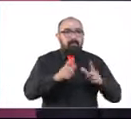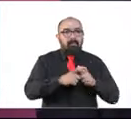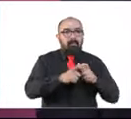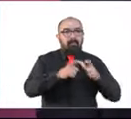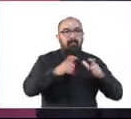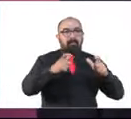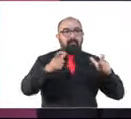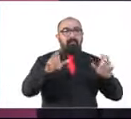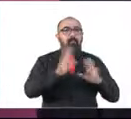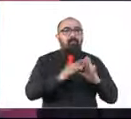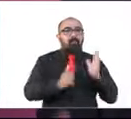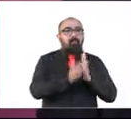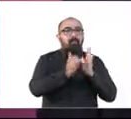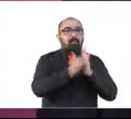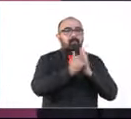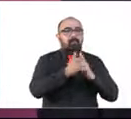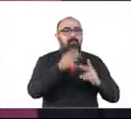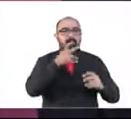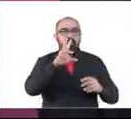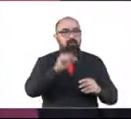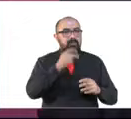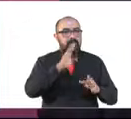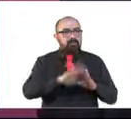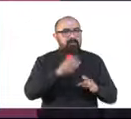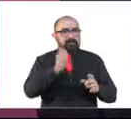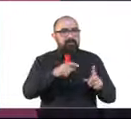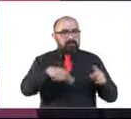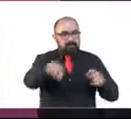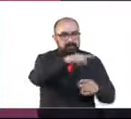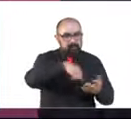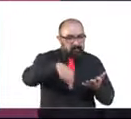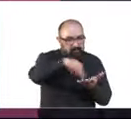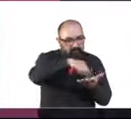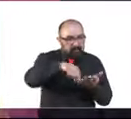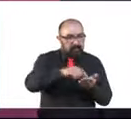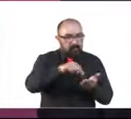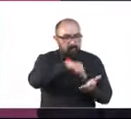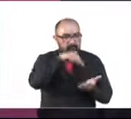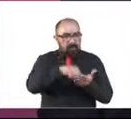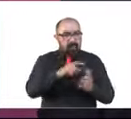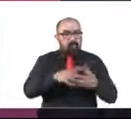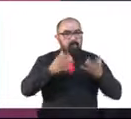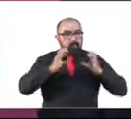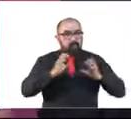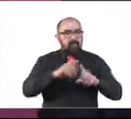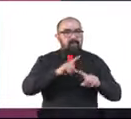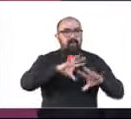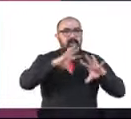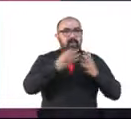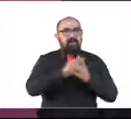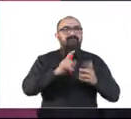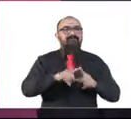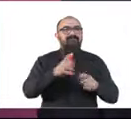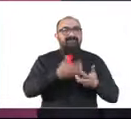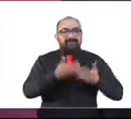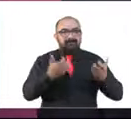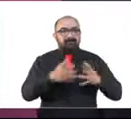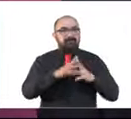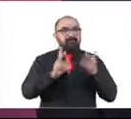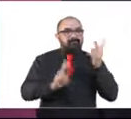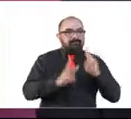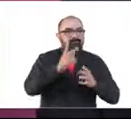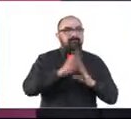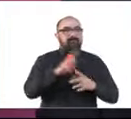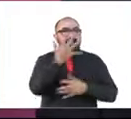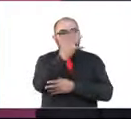suelo de conservación. ¿Qué importancia tiene esta zona? Pues no solamente agrícola, cultural, porque además ahí están la mayor parte de los